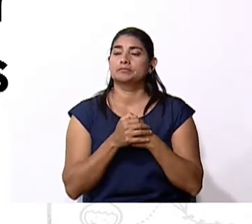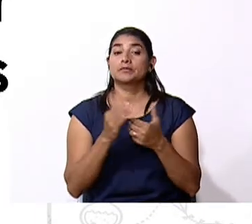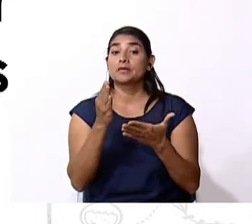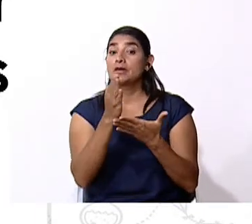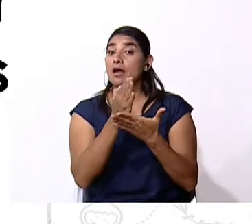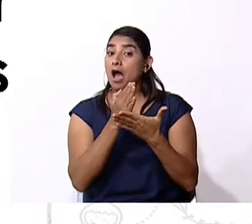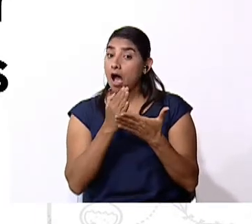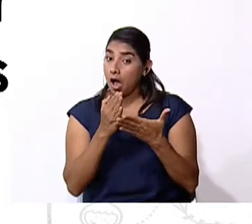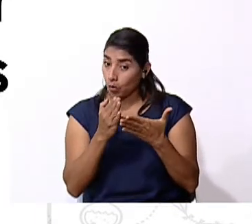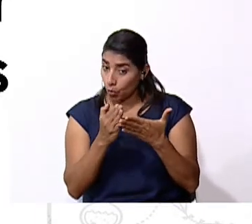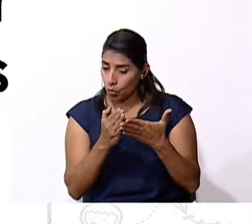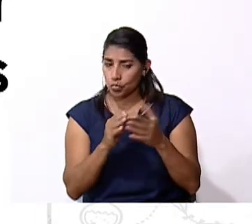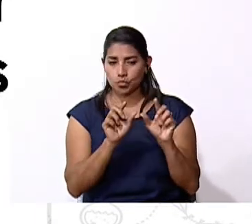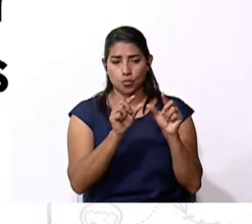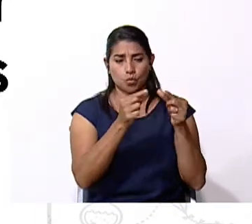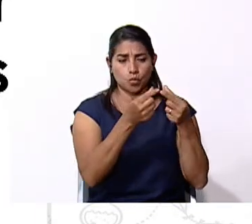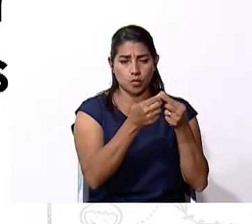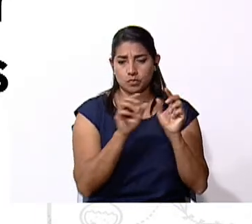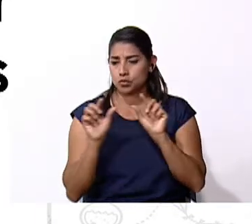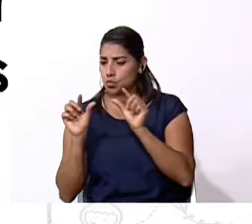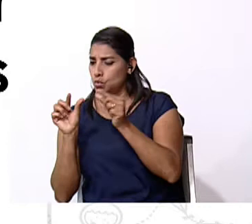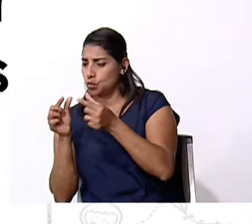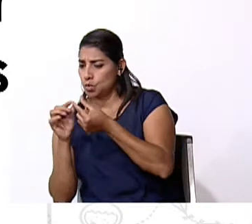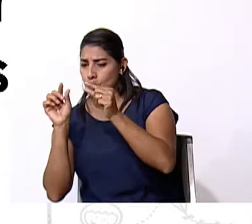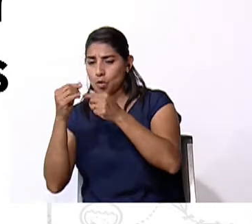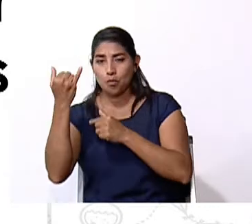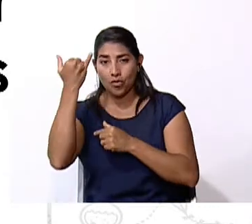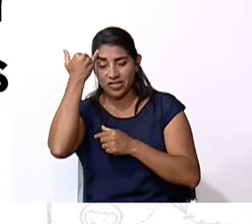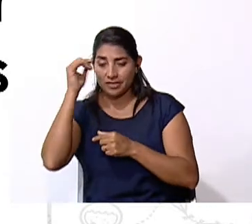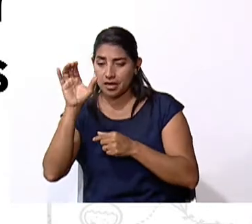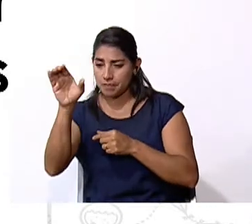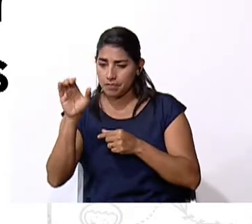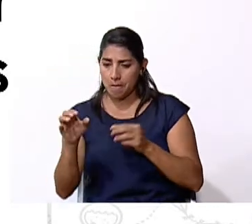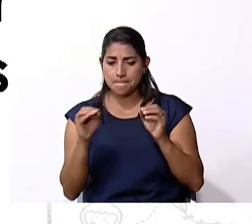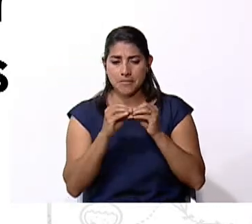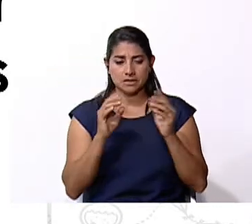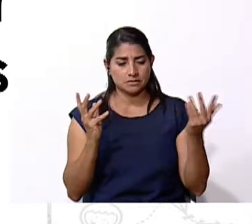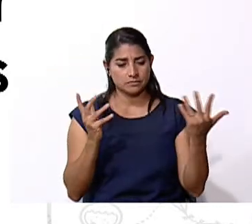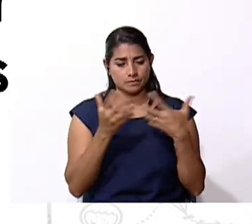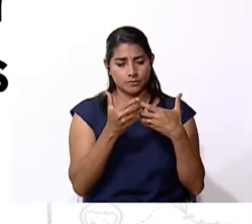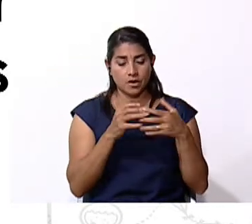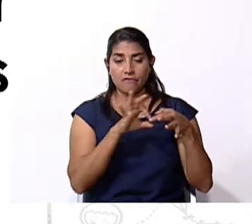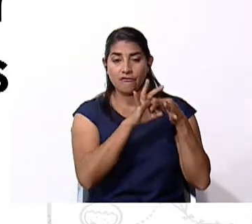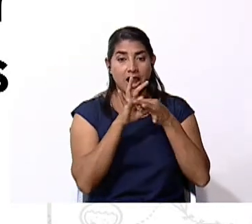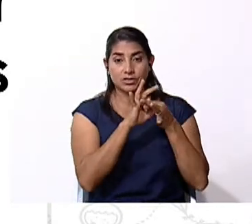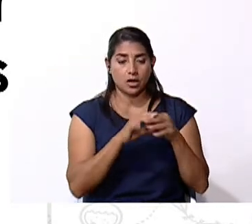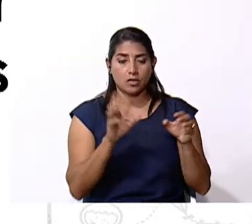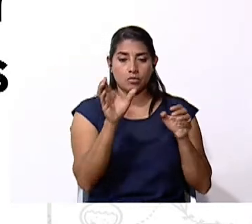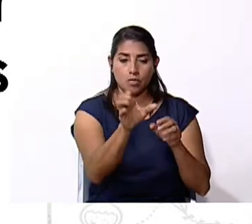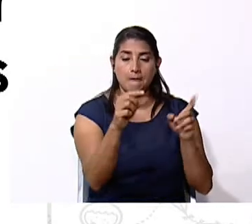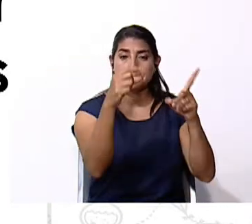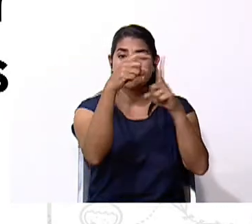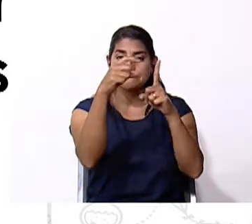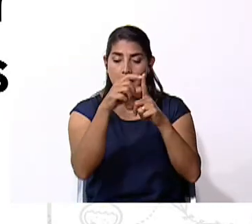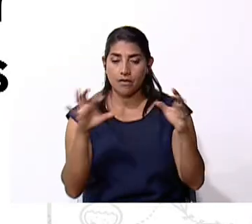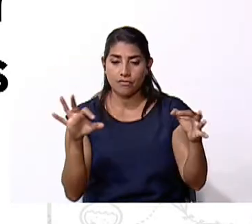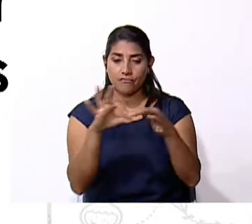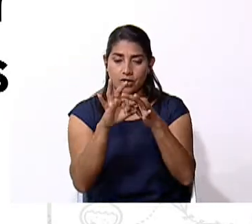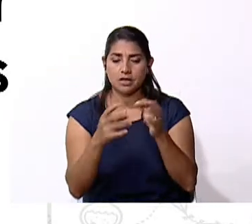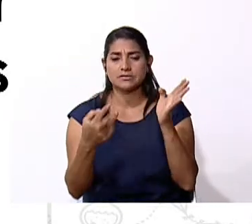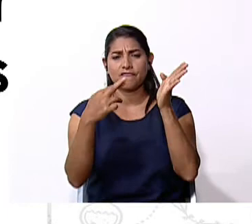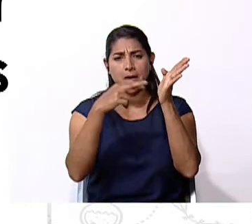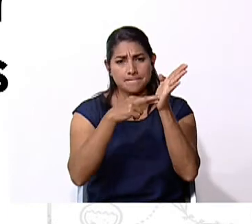Luego debemos de agrupar los conceptos que tengan una mayor relación entre sí, es decir, las palabras que se nos